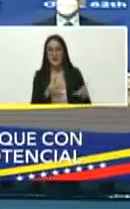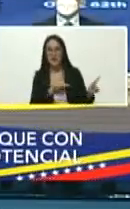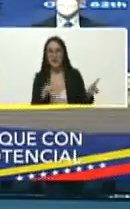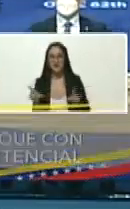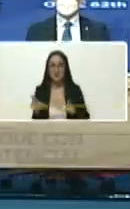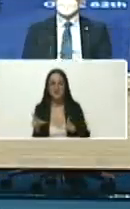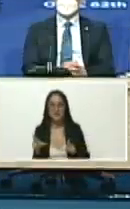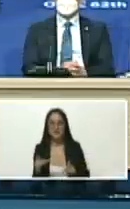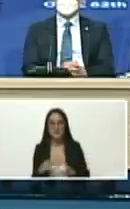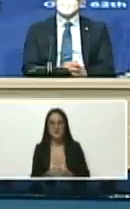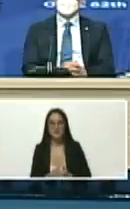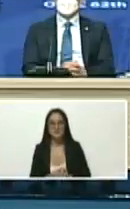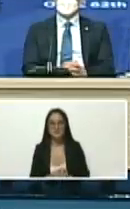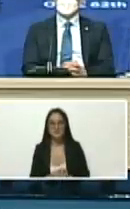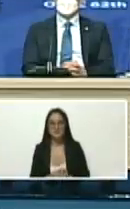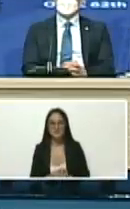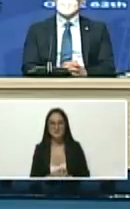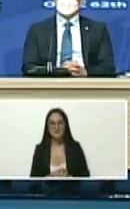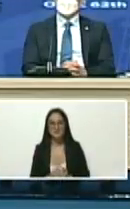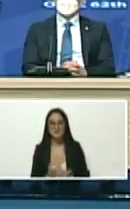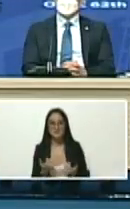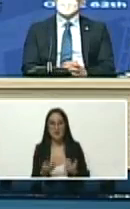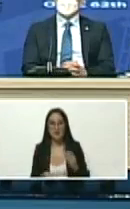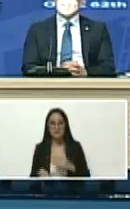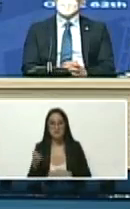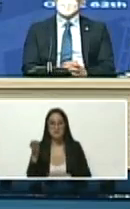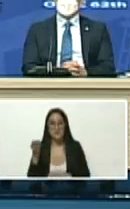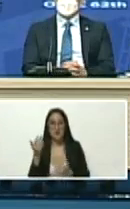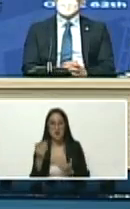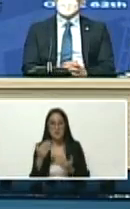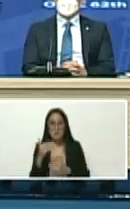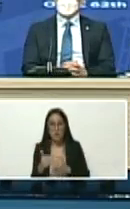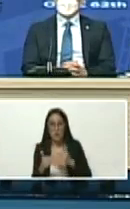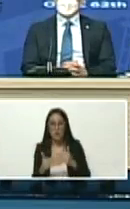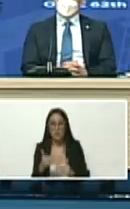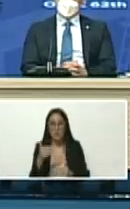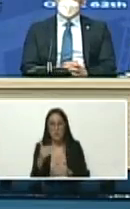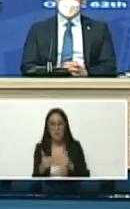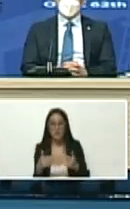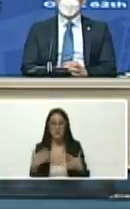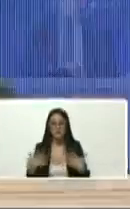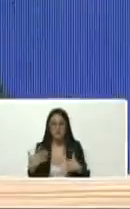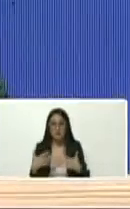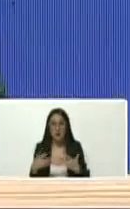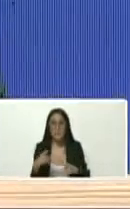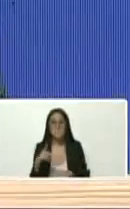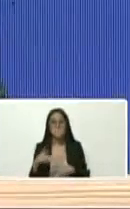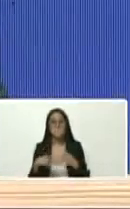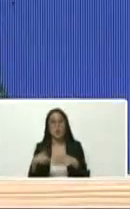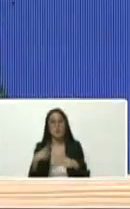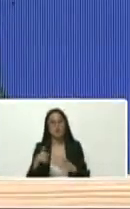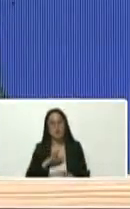para elevar de manera progresiva y acelerada la producción petrolera,